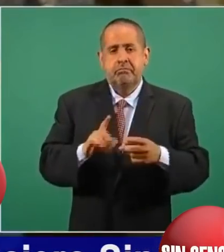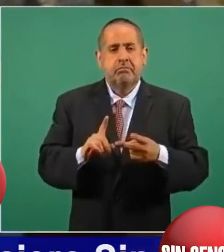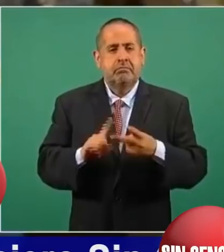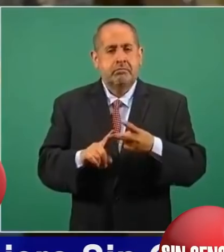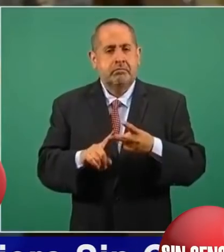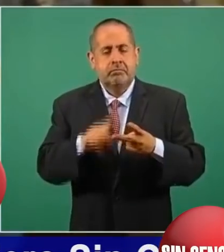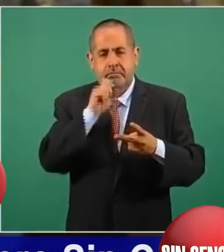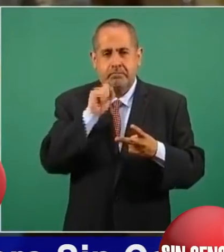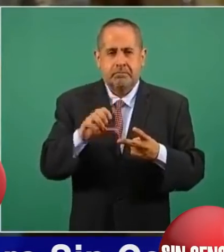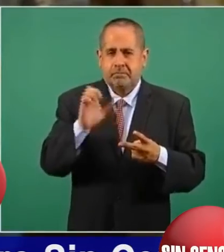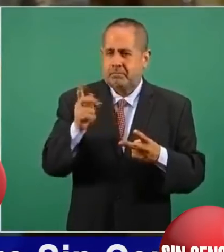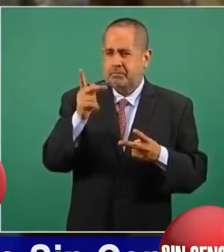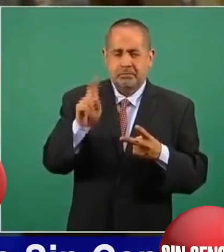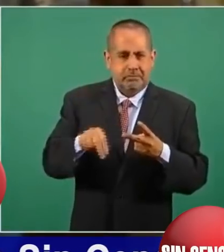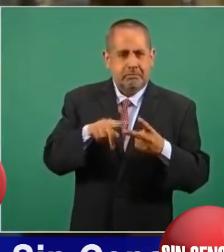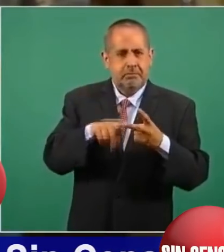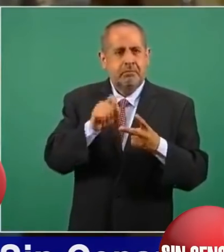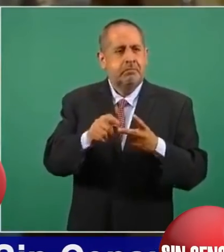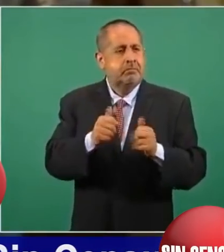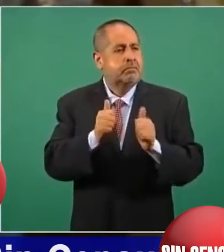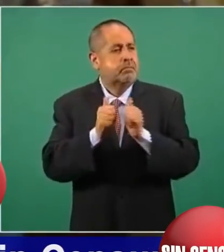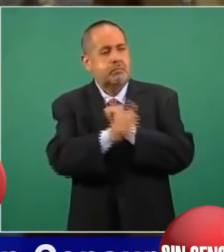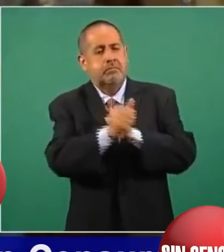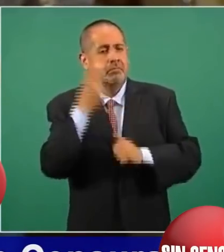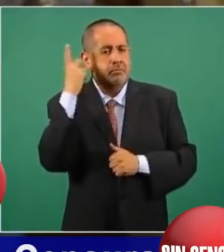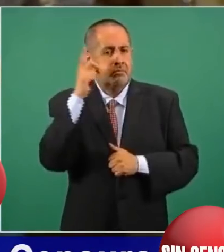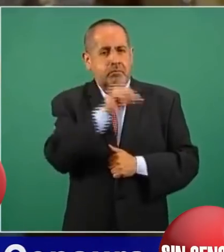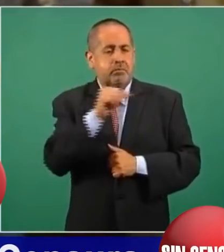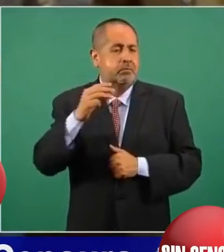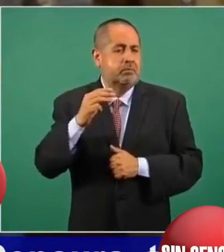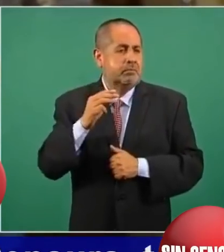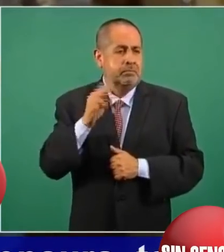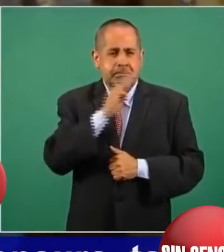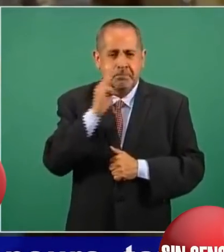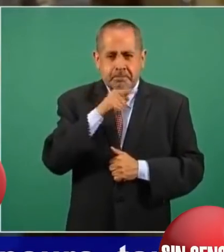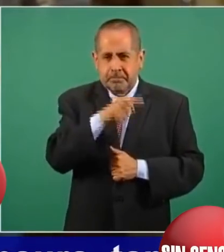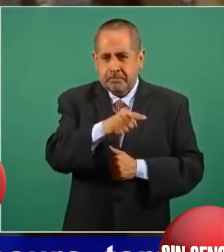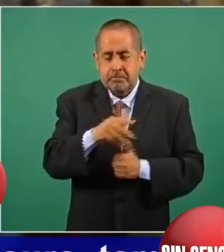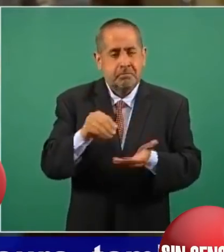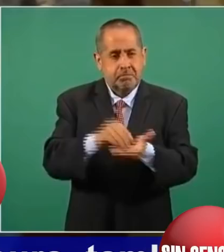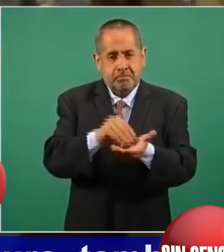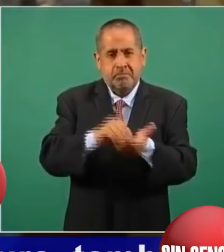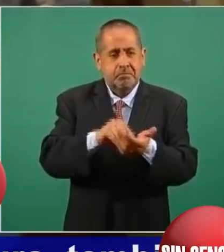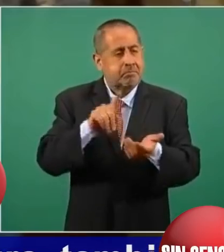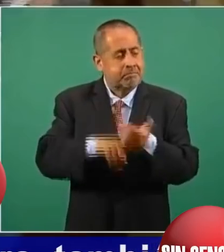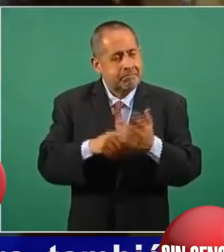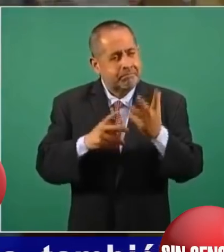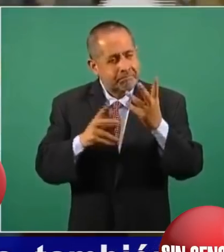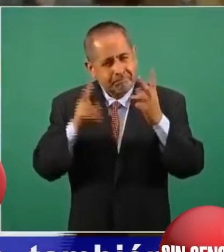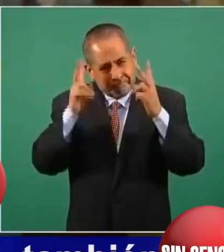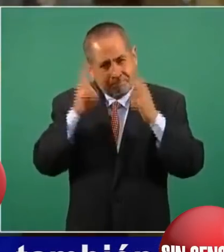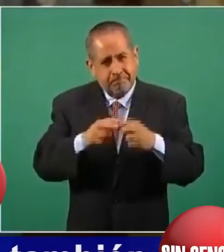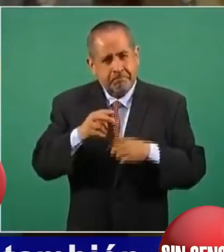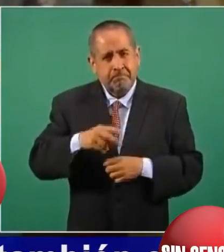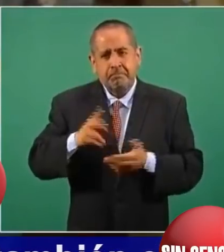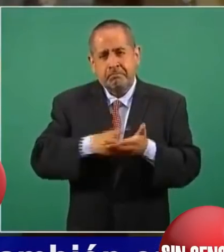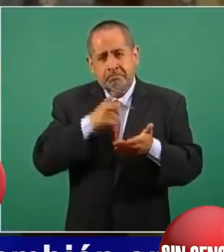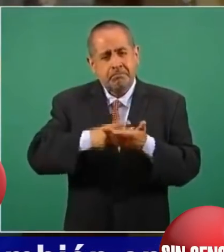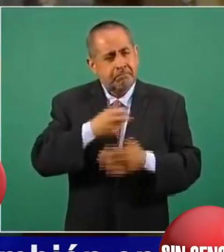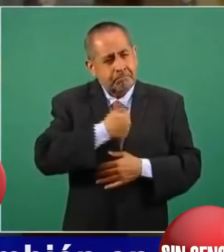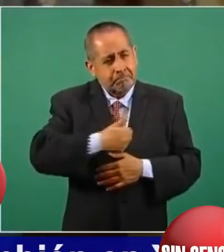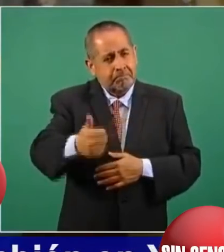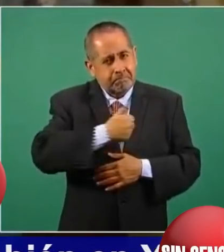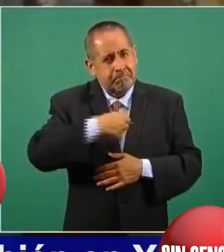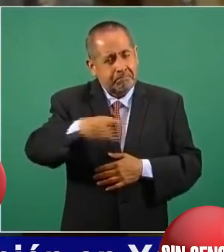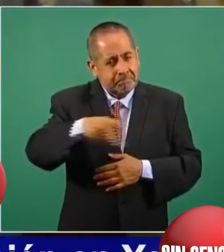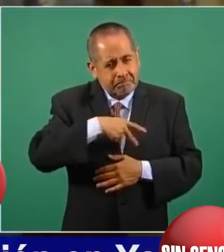peñismo, la carretera Durango-Mazatlán, que tristemente, constantemente pasamos por ese lugar.